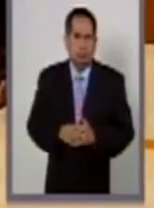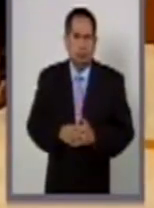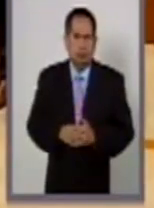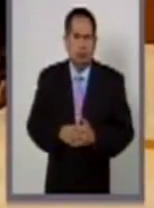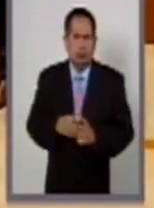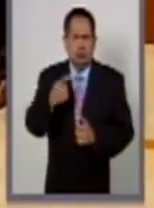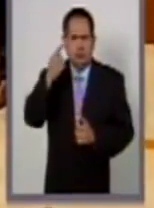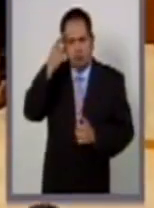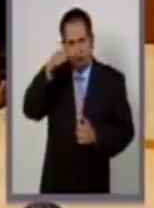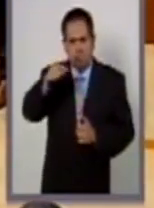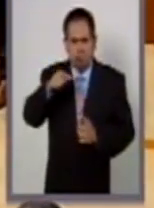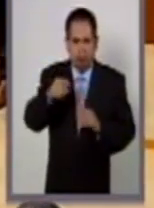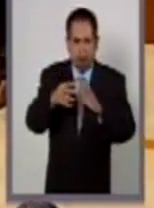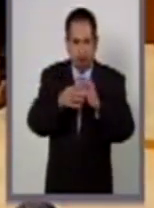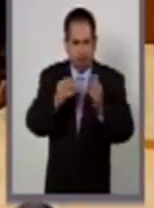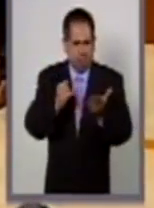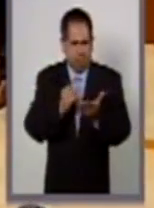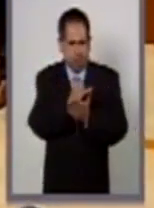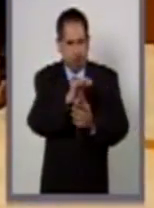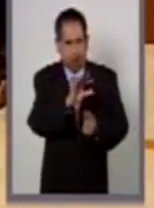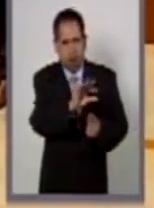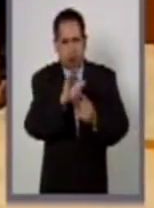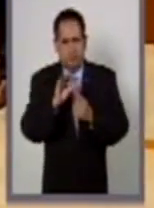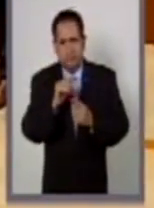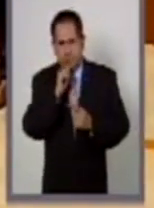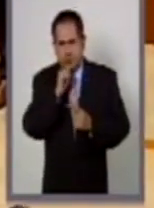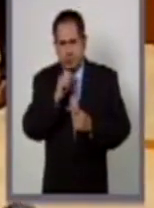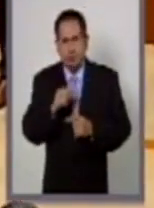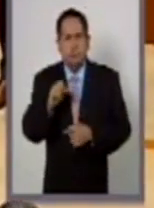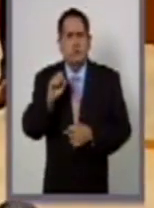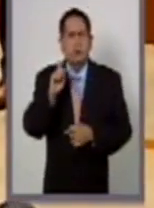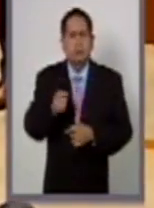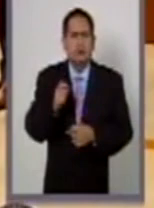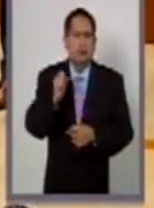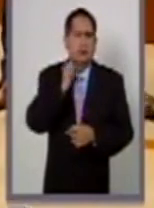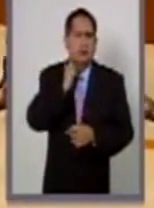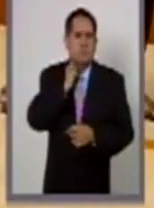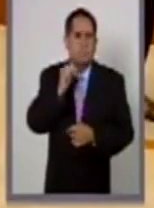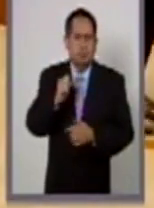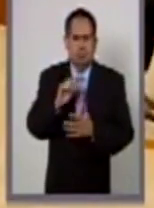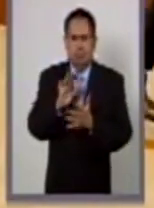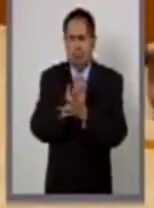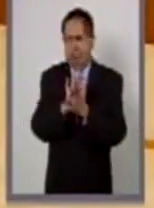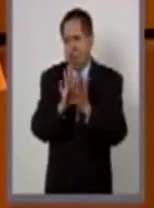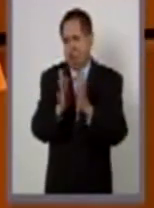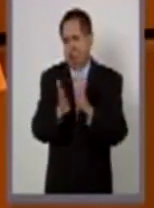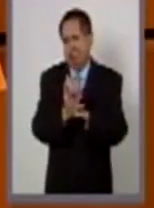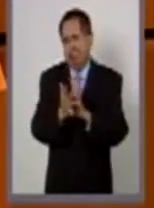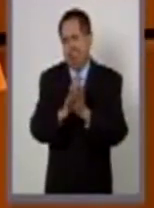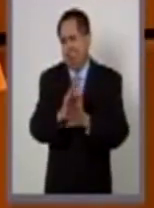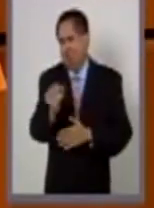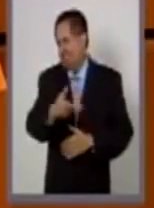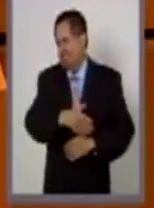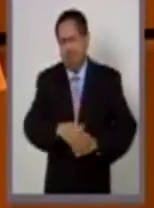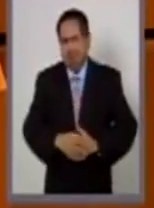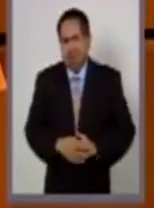para las designaciones es un sistema mafioso.